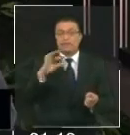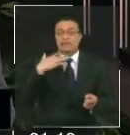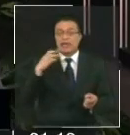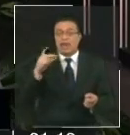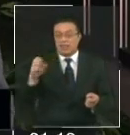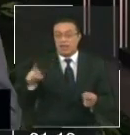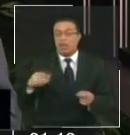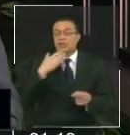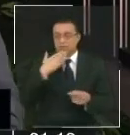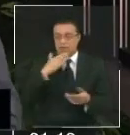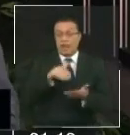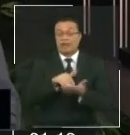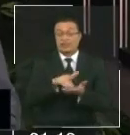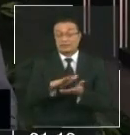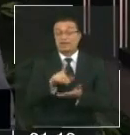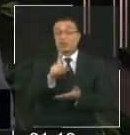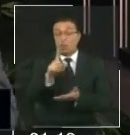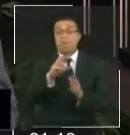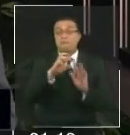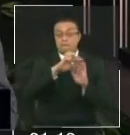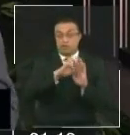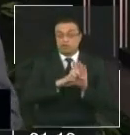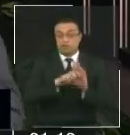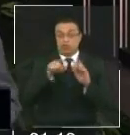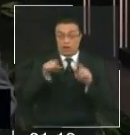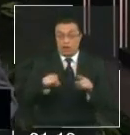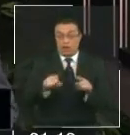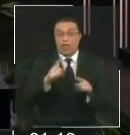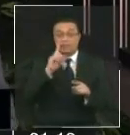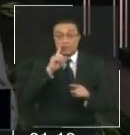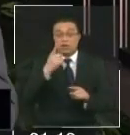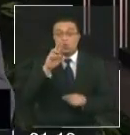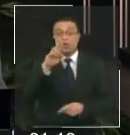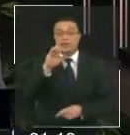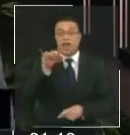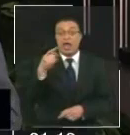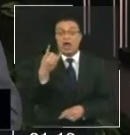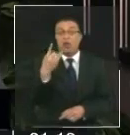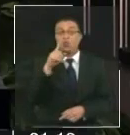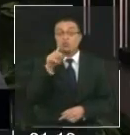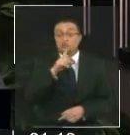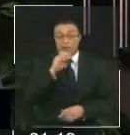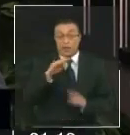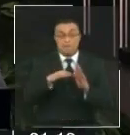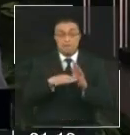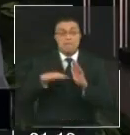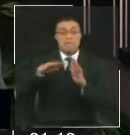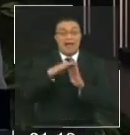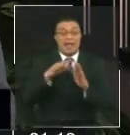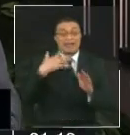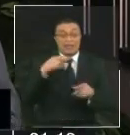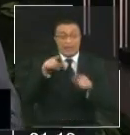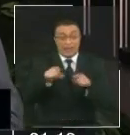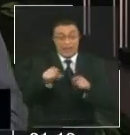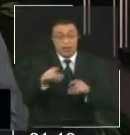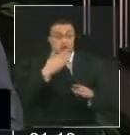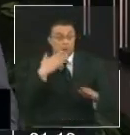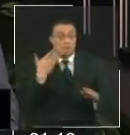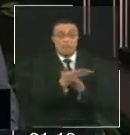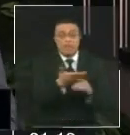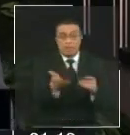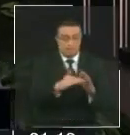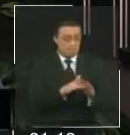que rechazaron un proyecto que de hecho tenía un reajuste mayor que lo que ellos mismos inicialmente habían